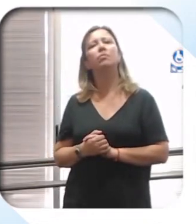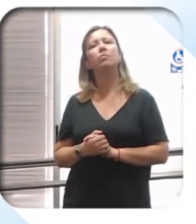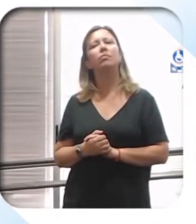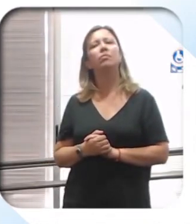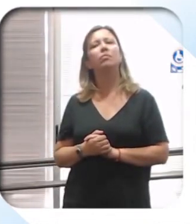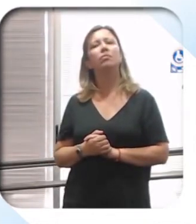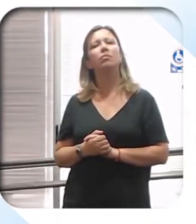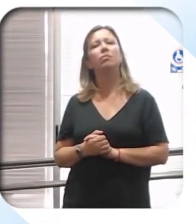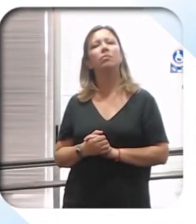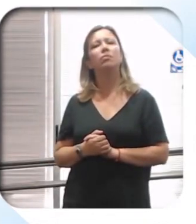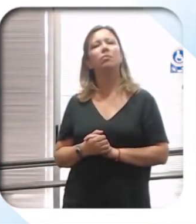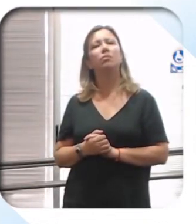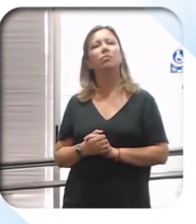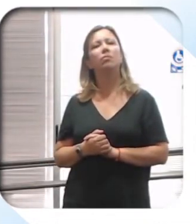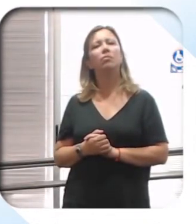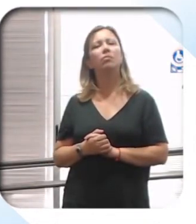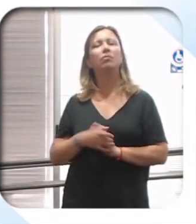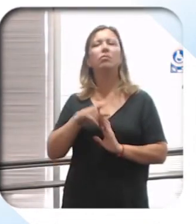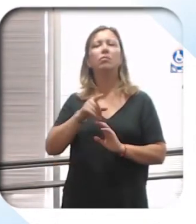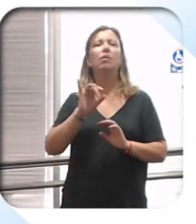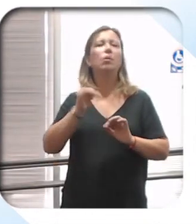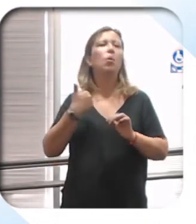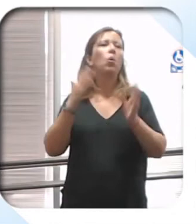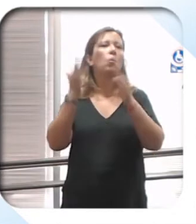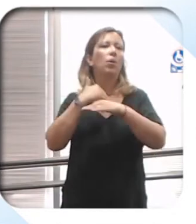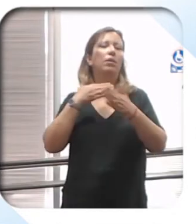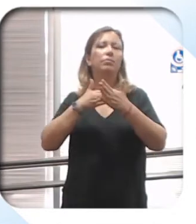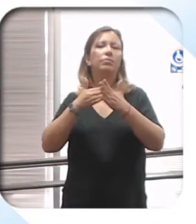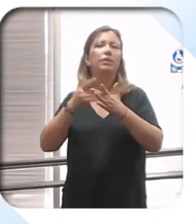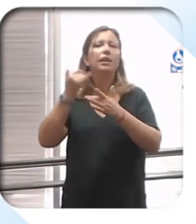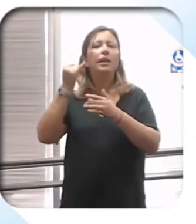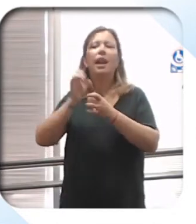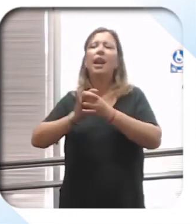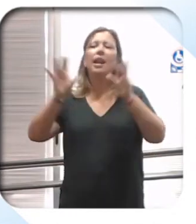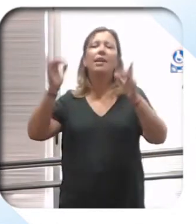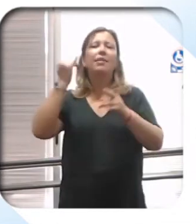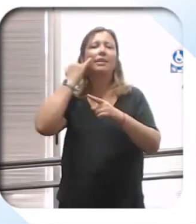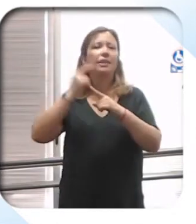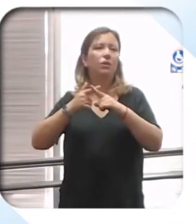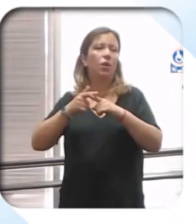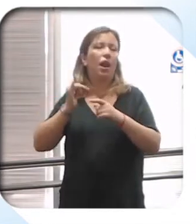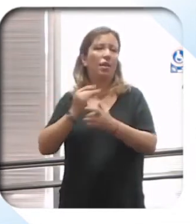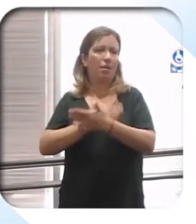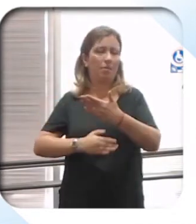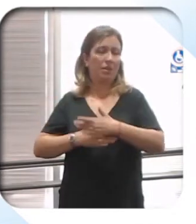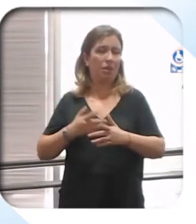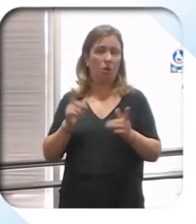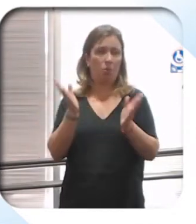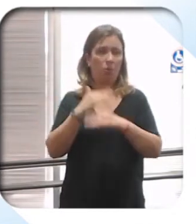asociaciones poderosas lo que van a hacer es limitar y anular la sexualidad de las personas con discapacidad.